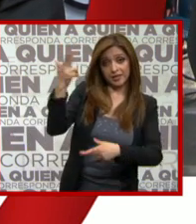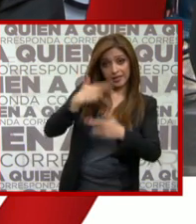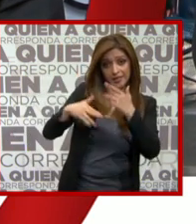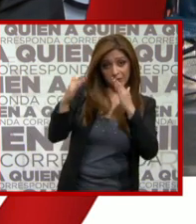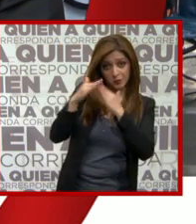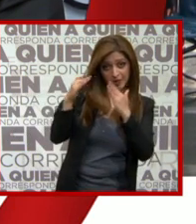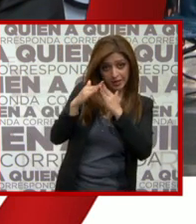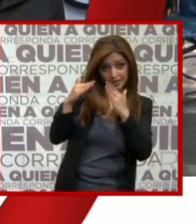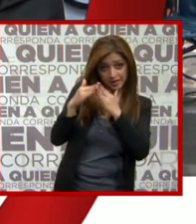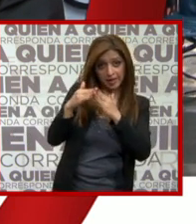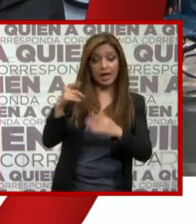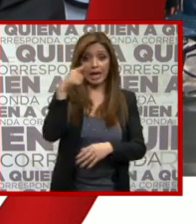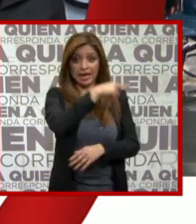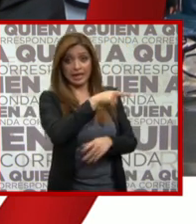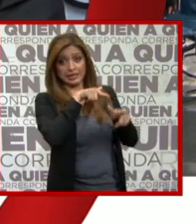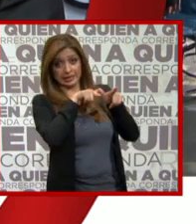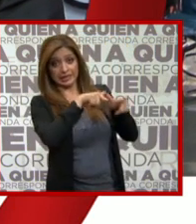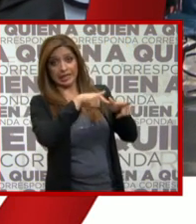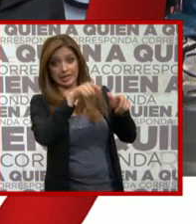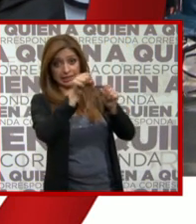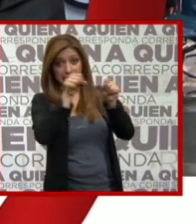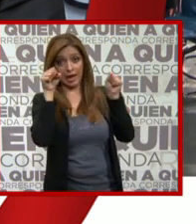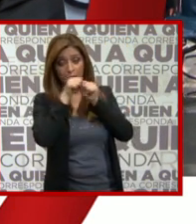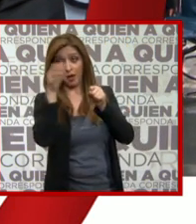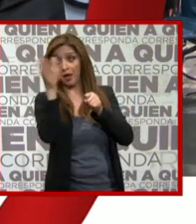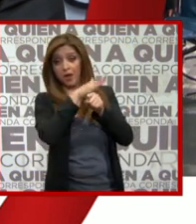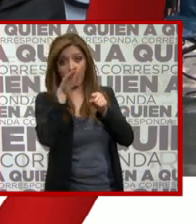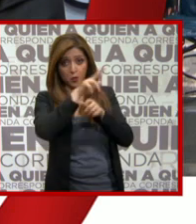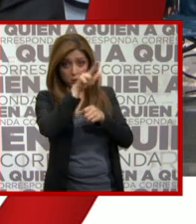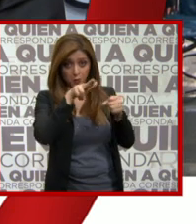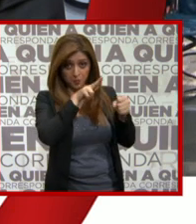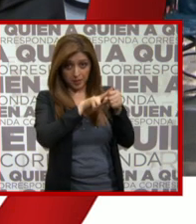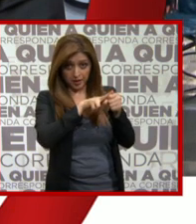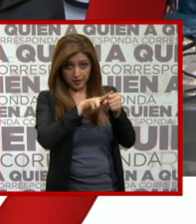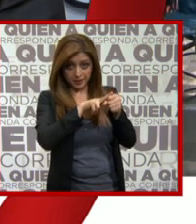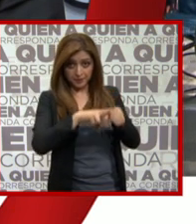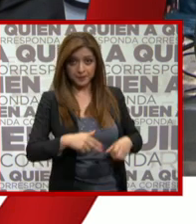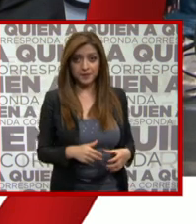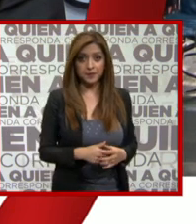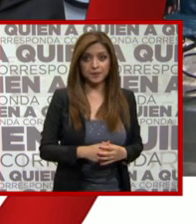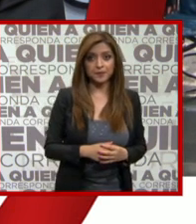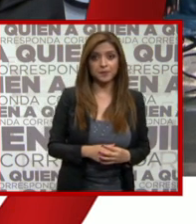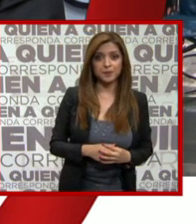él sigue con el salón de fiestas. Sí. Entonces, sí, por eso hizo fiesta también.